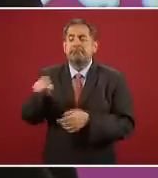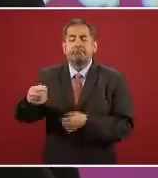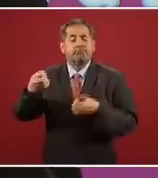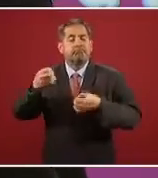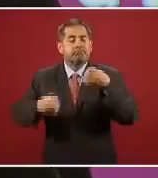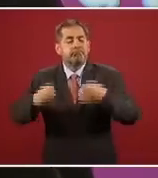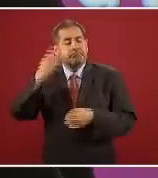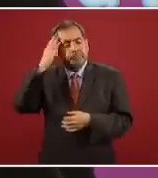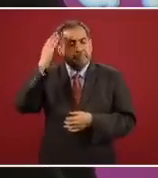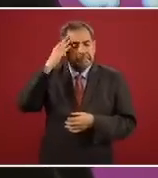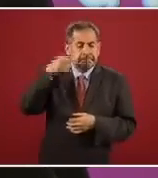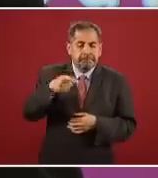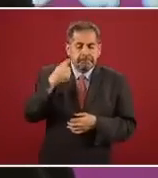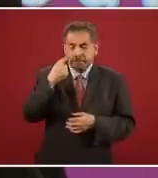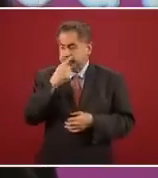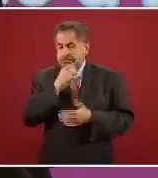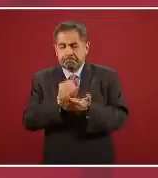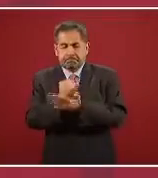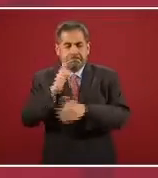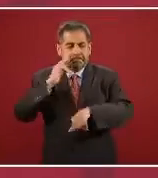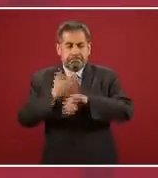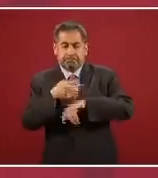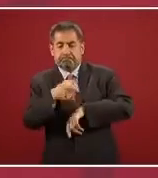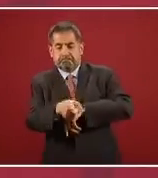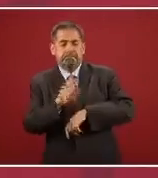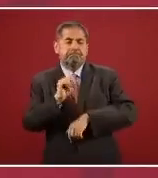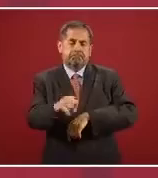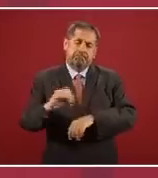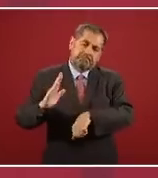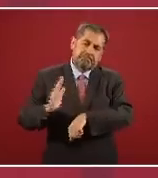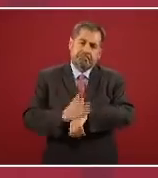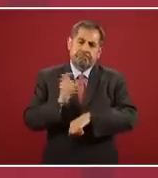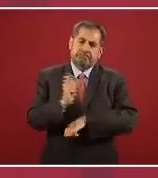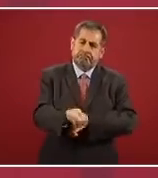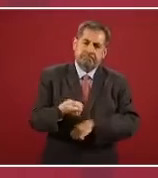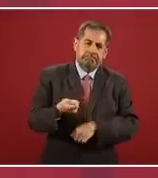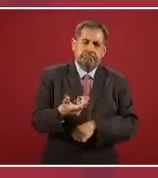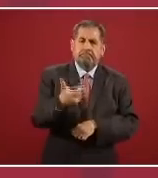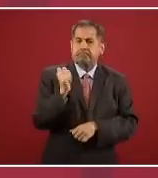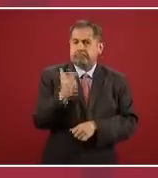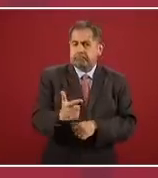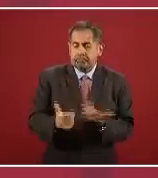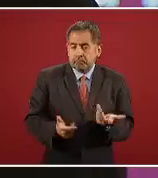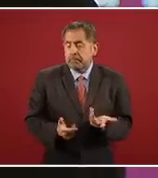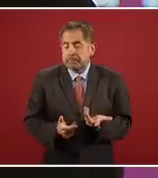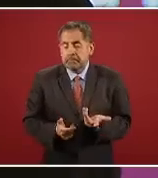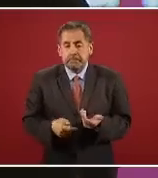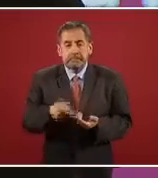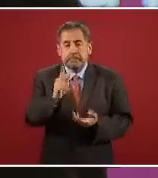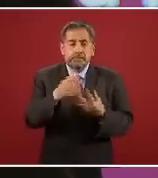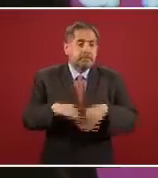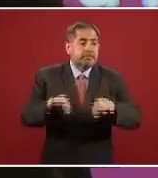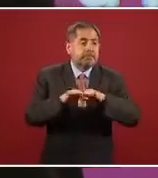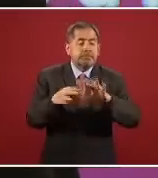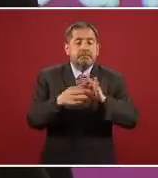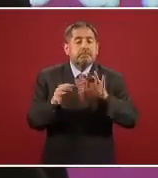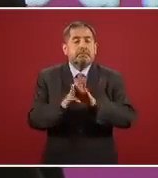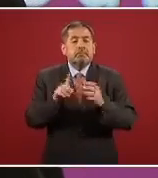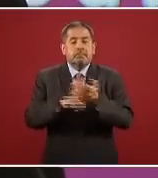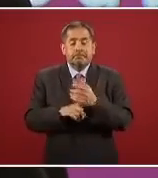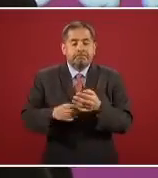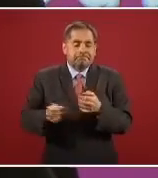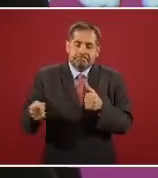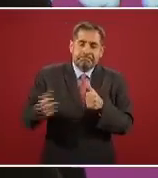como es en una democracia, respecto a la responsabilidad penal o administrativa de las personas. Pero la parte más importante es que los casos lleguen ante